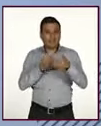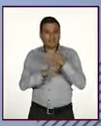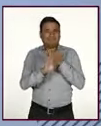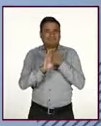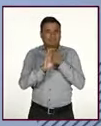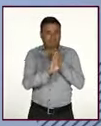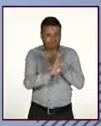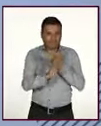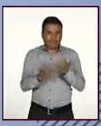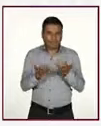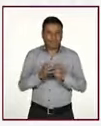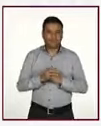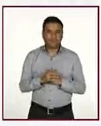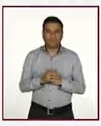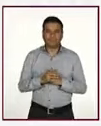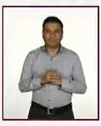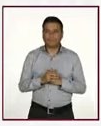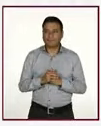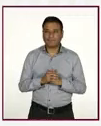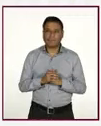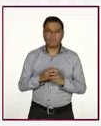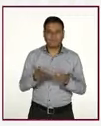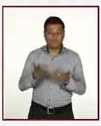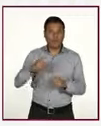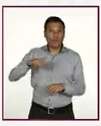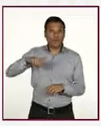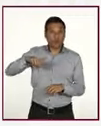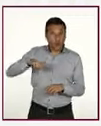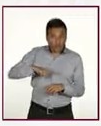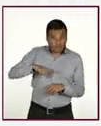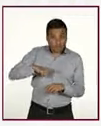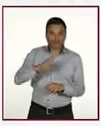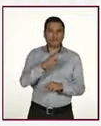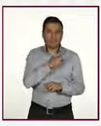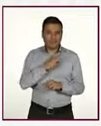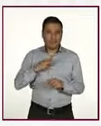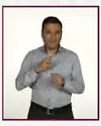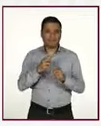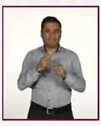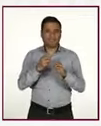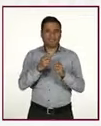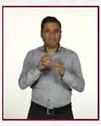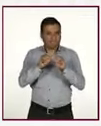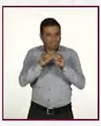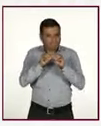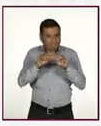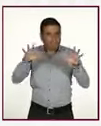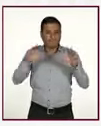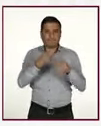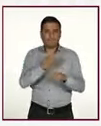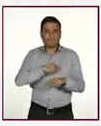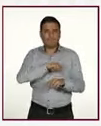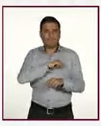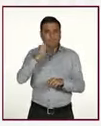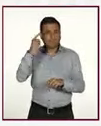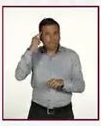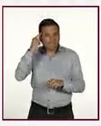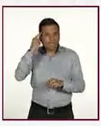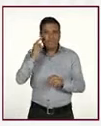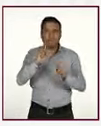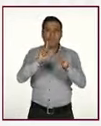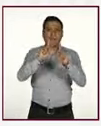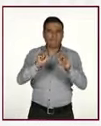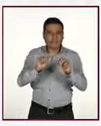que desde el gobierno tenemos que hablar sobre la salud mental, sobre la construcción de paz, sobre